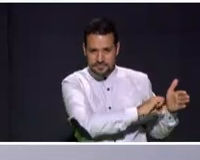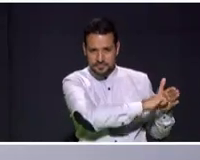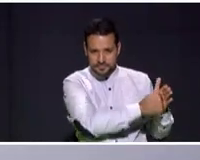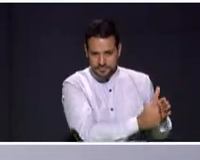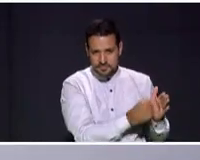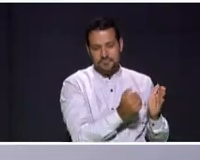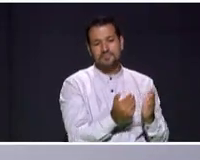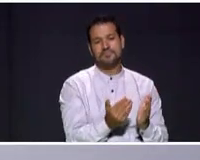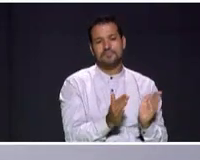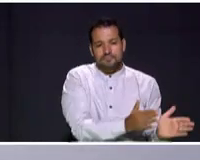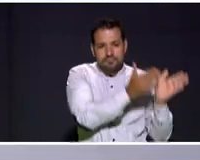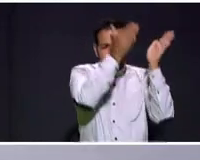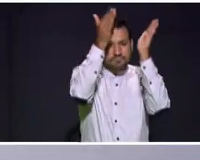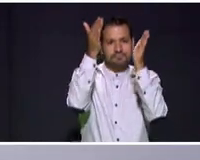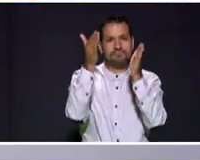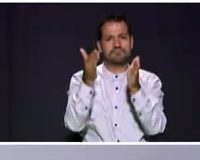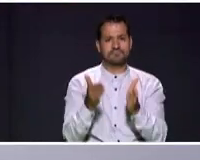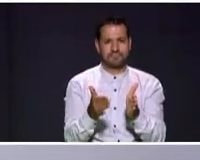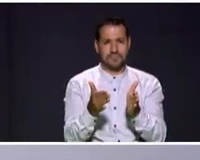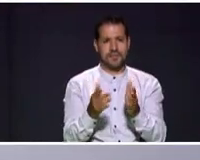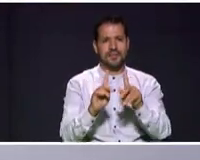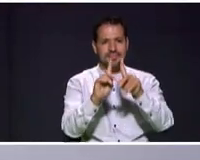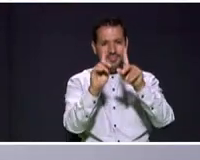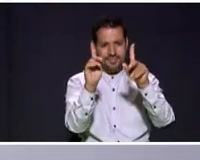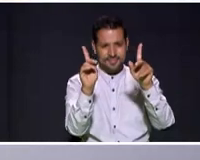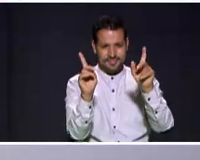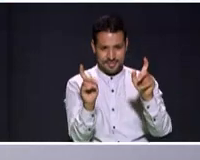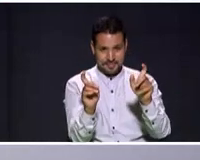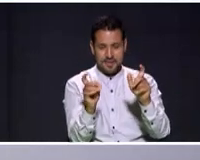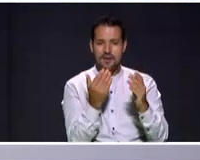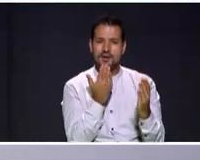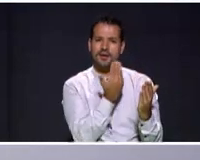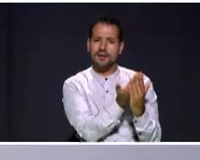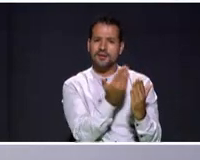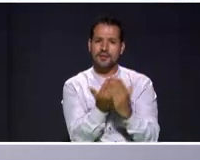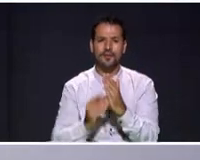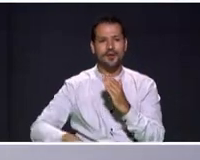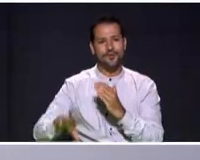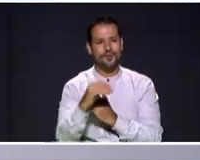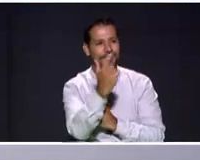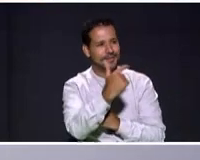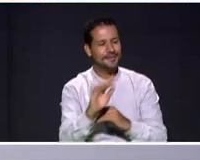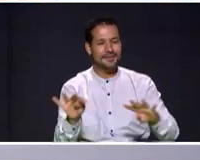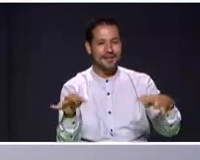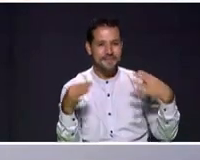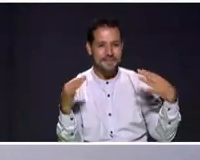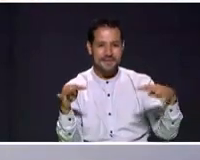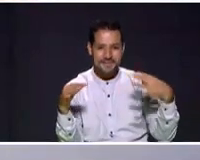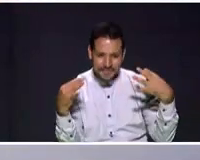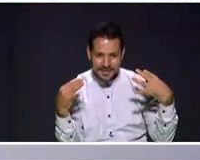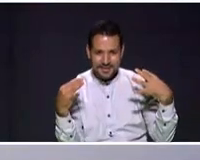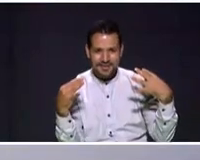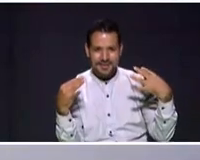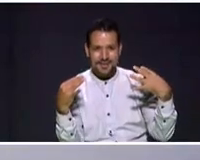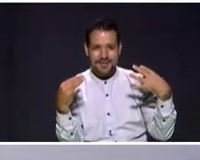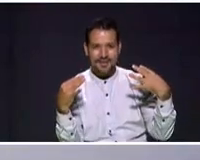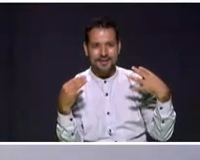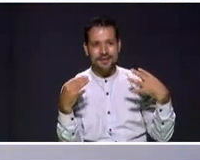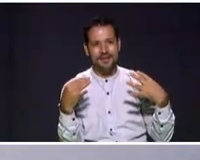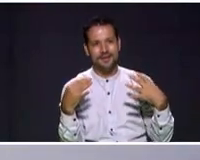agrario y pasamos entonces a una nueva tema antes agradeciéndole a todos los televidentes que están conectados y a los que apenas pues en la circulación de